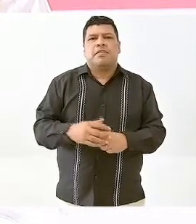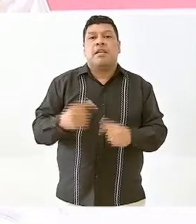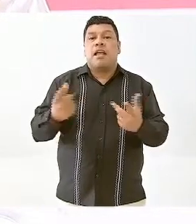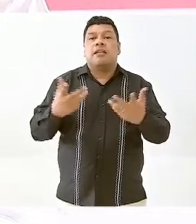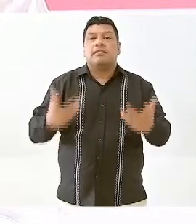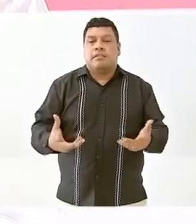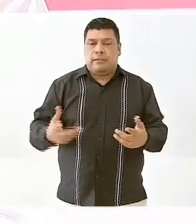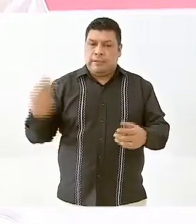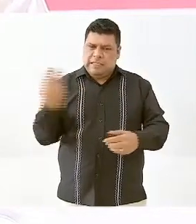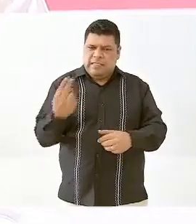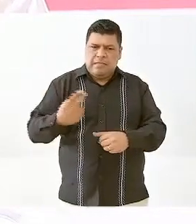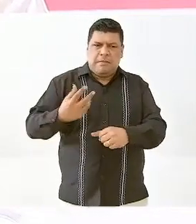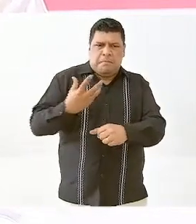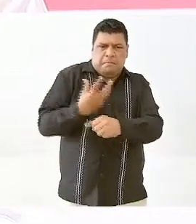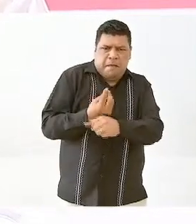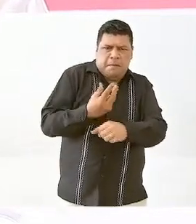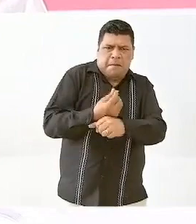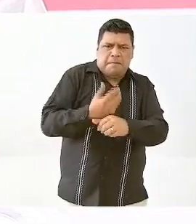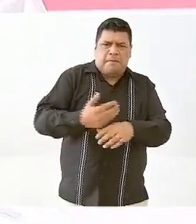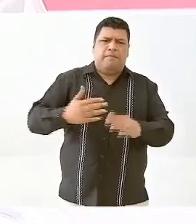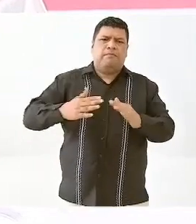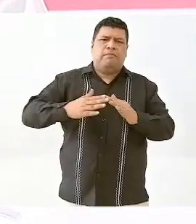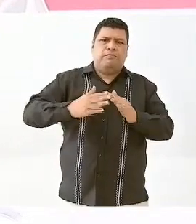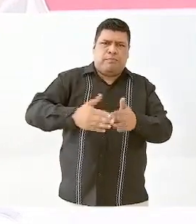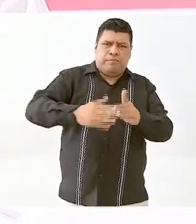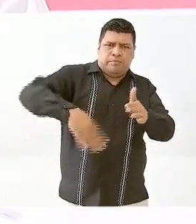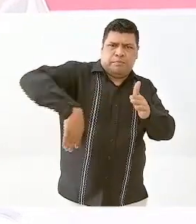rehabilitar los dos puertos,